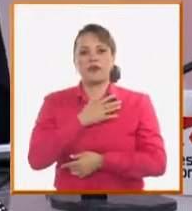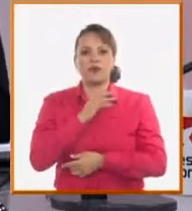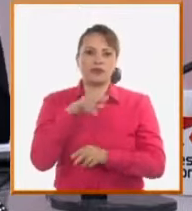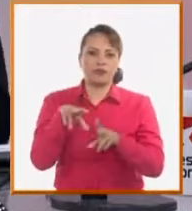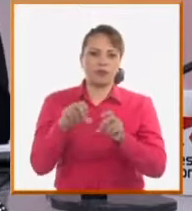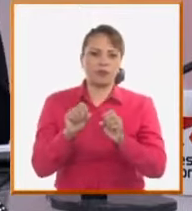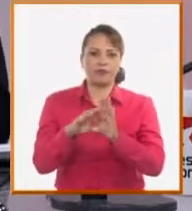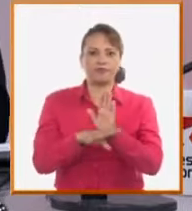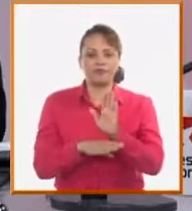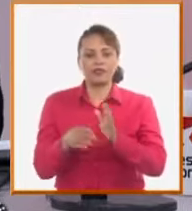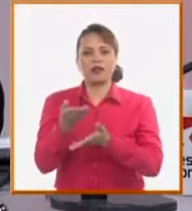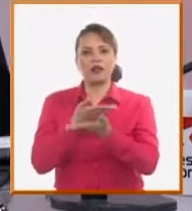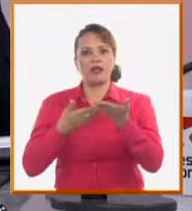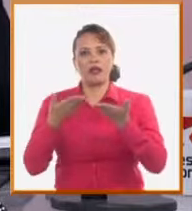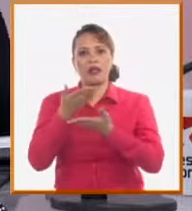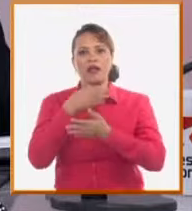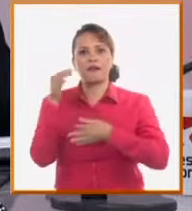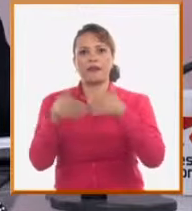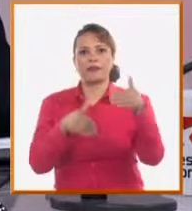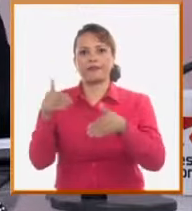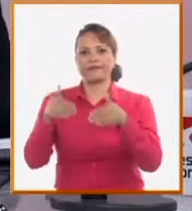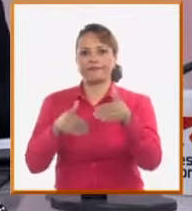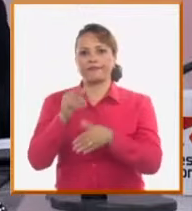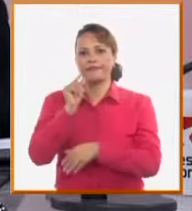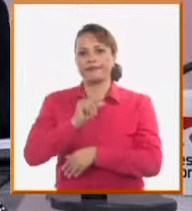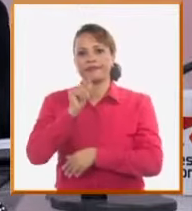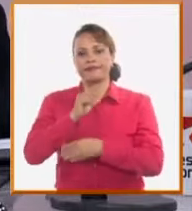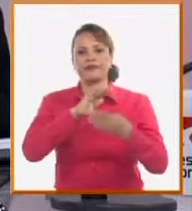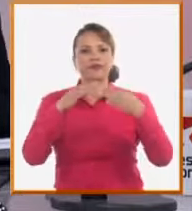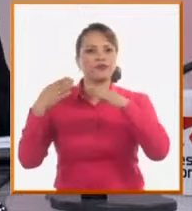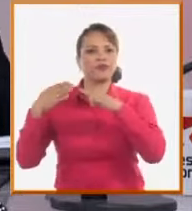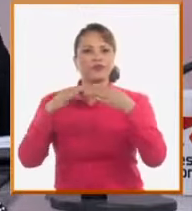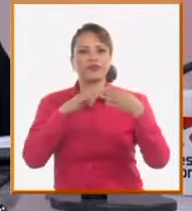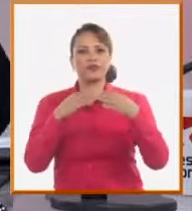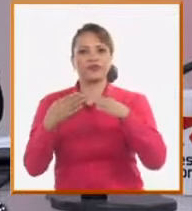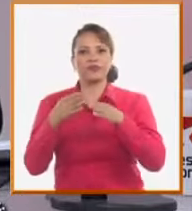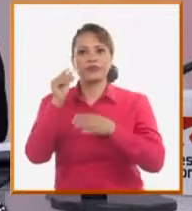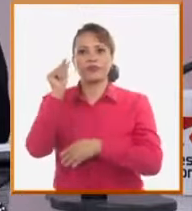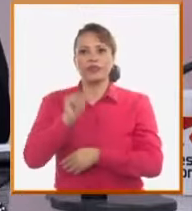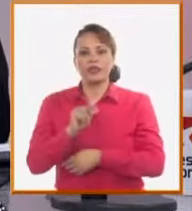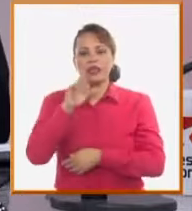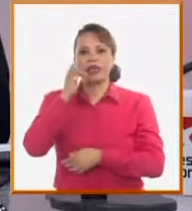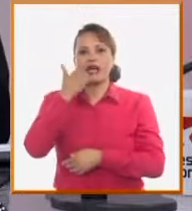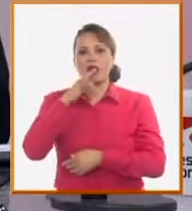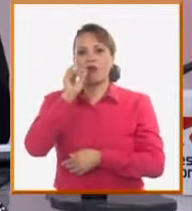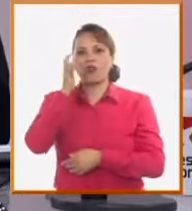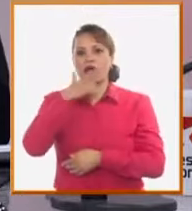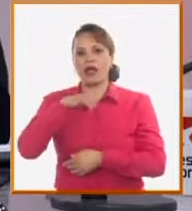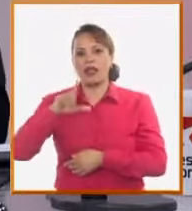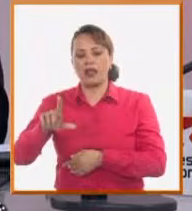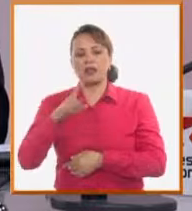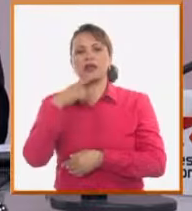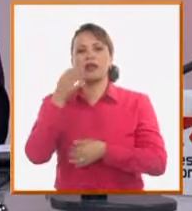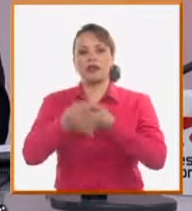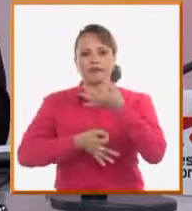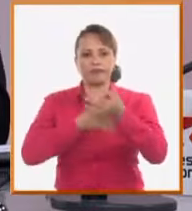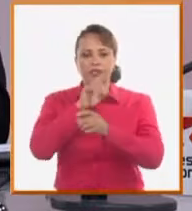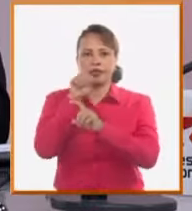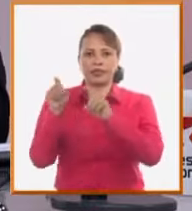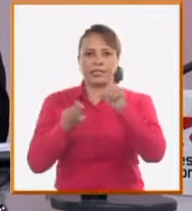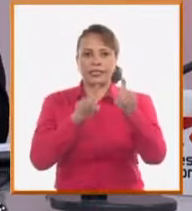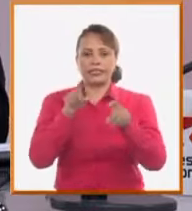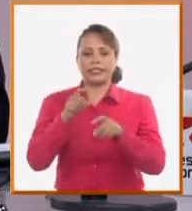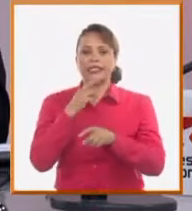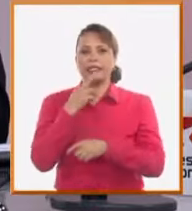amplia participación y también un debate activo con los compañeros de Caudal que estuvieron respondiendo sus opiniones y sus preguntas. Algunas de